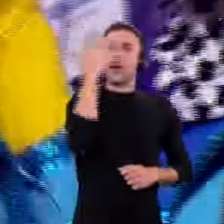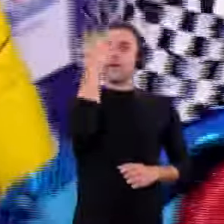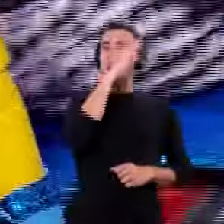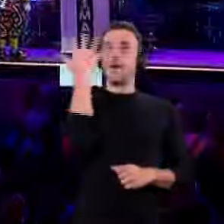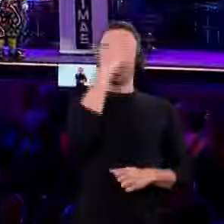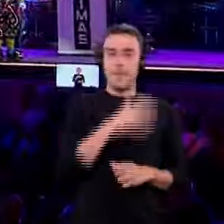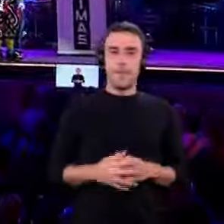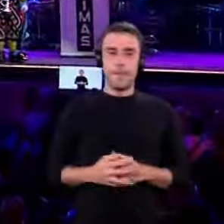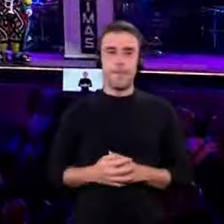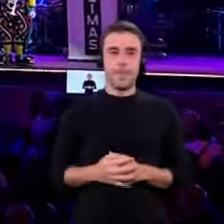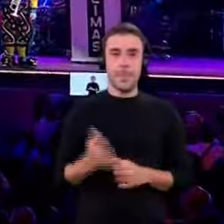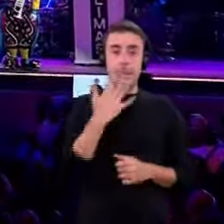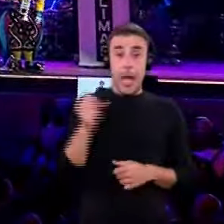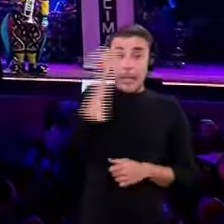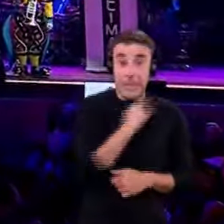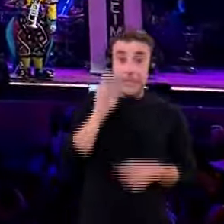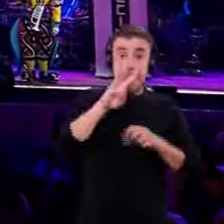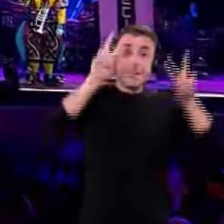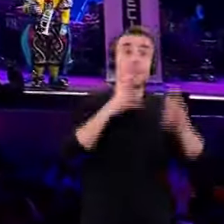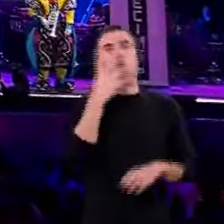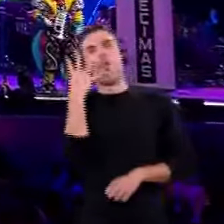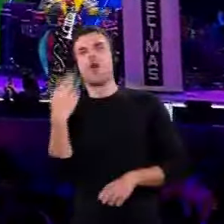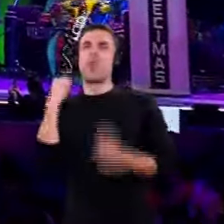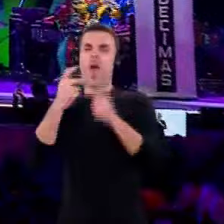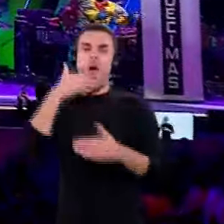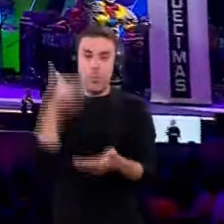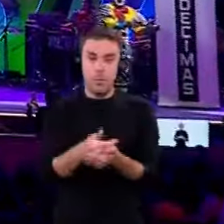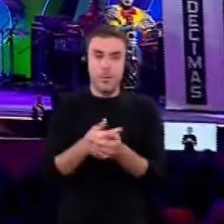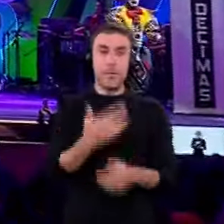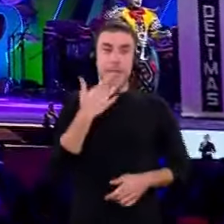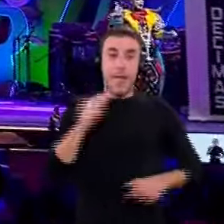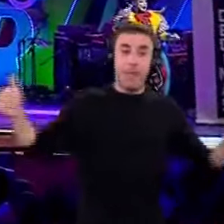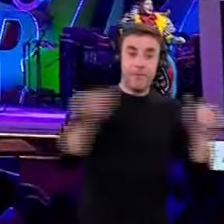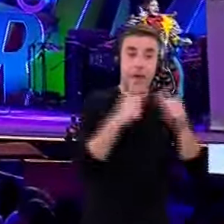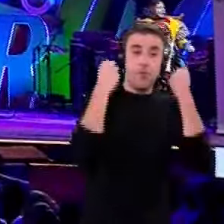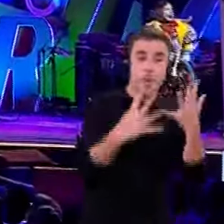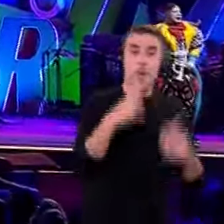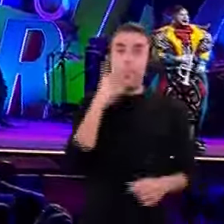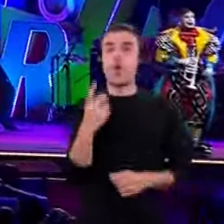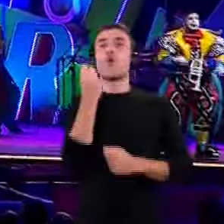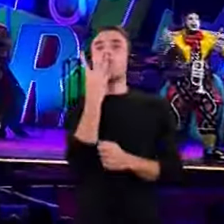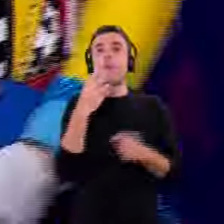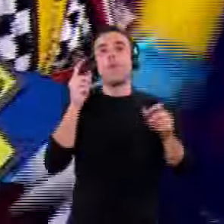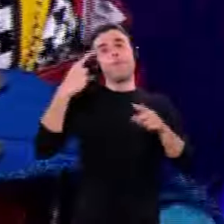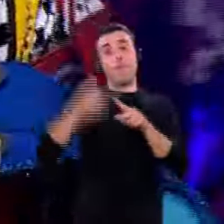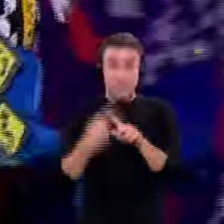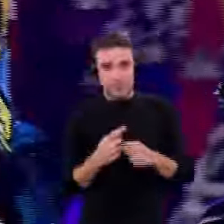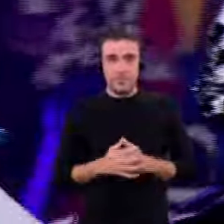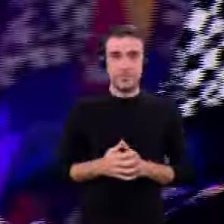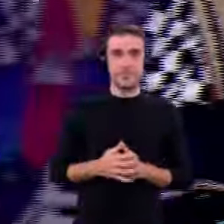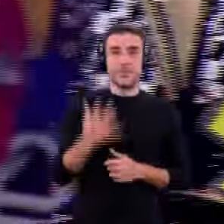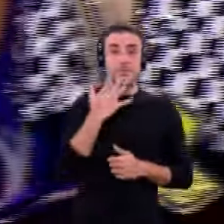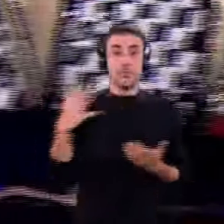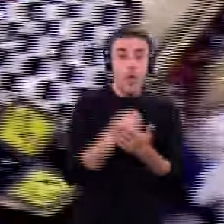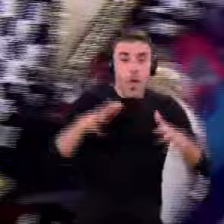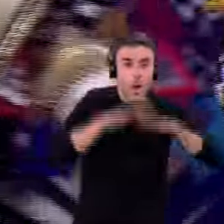Carnaval, que sin cantarte el tema porque con cuatro aburrimos, que sin tirar a nueve porque no es número primo. Si todo este